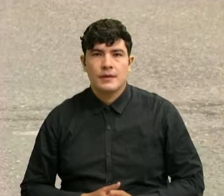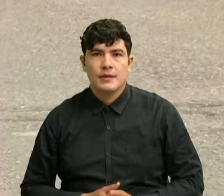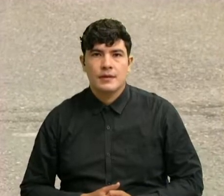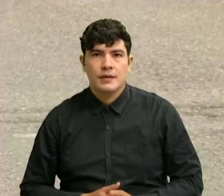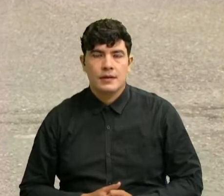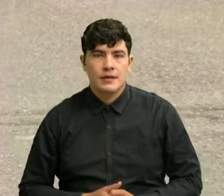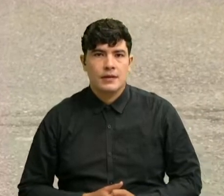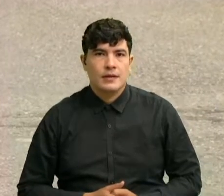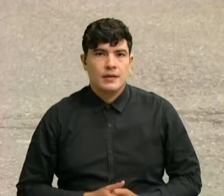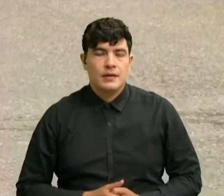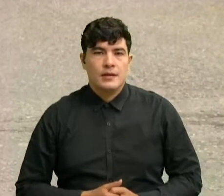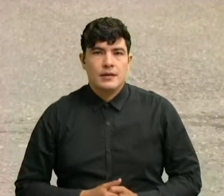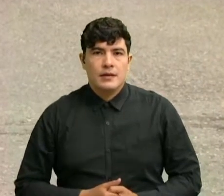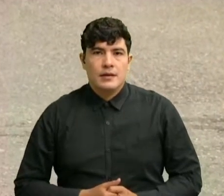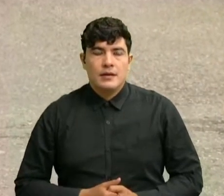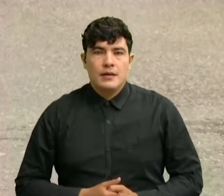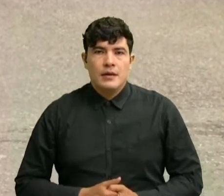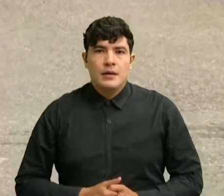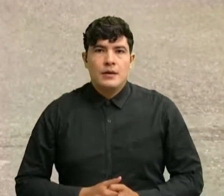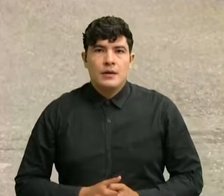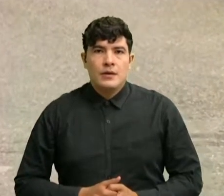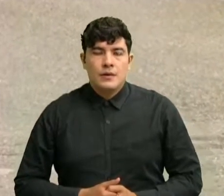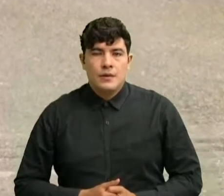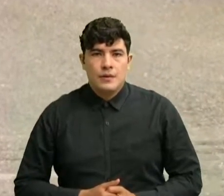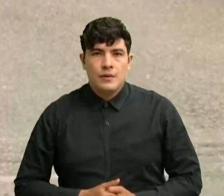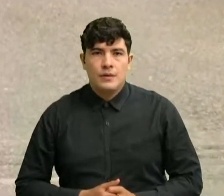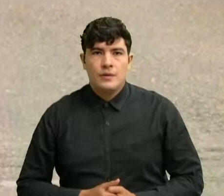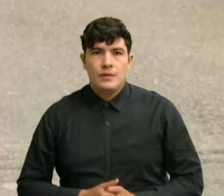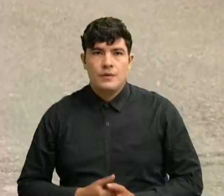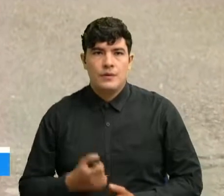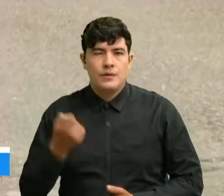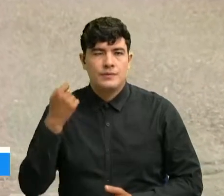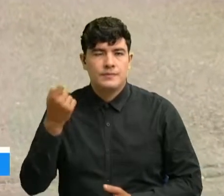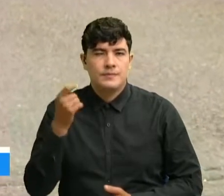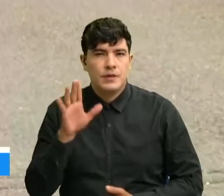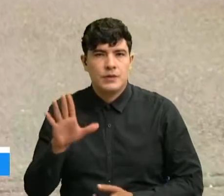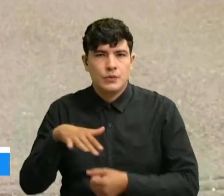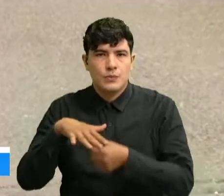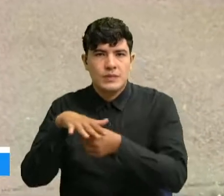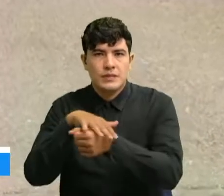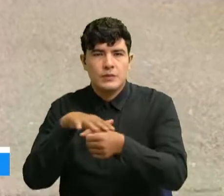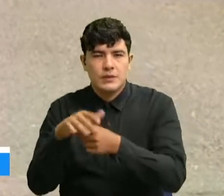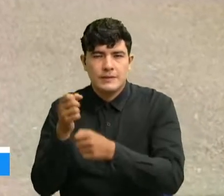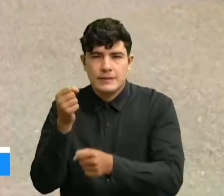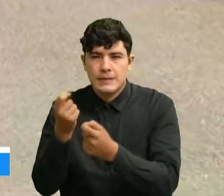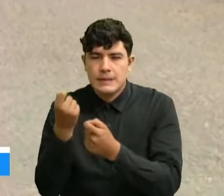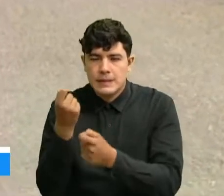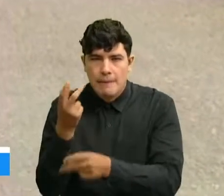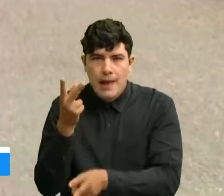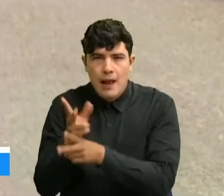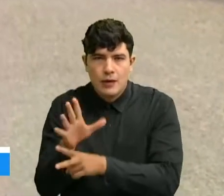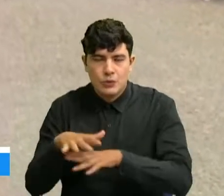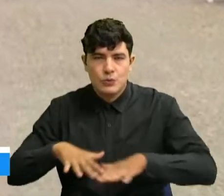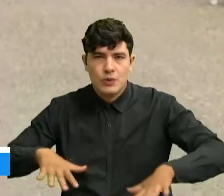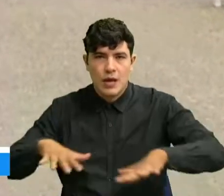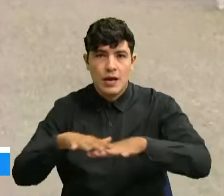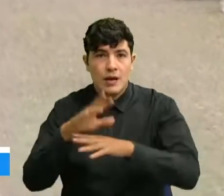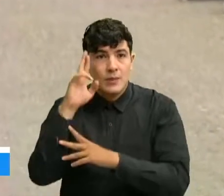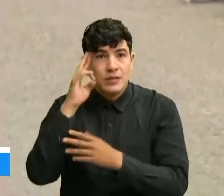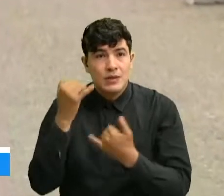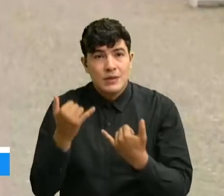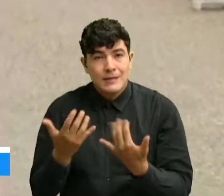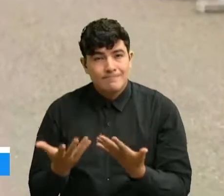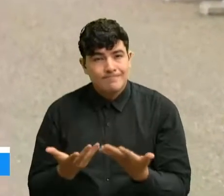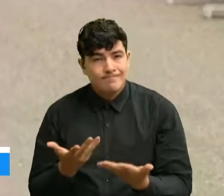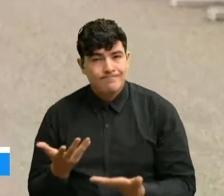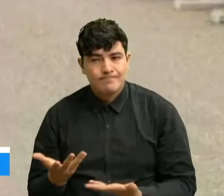Pues miren, lamentablemente estas son las situaciones de inseguridad que se viven en la ciudad, específicamente en zona de frontera. Por supuesto, nosotros estaremos a tanto de